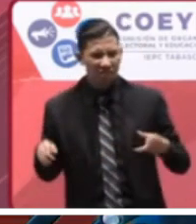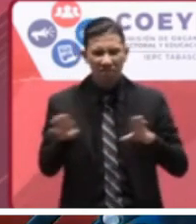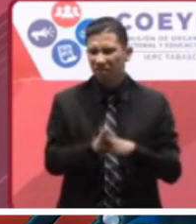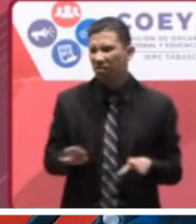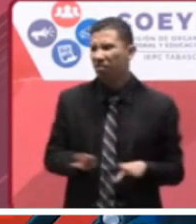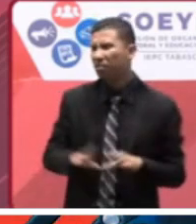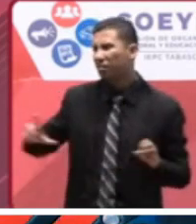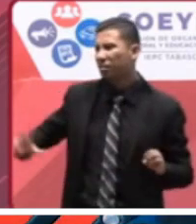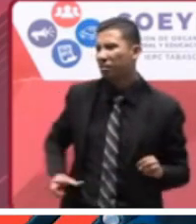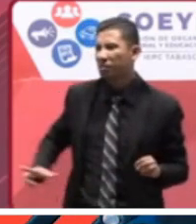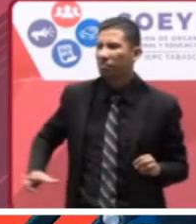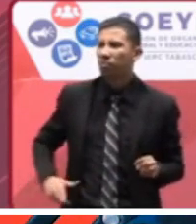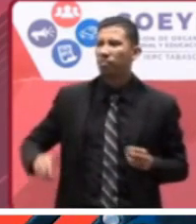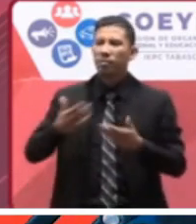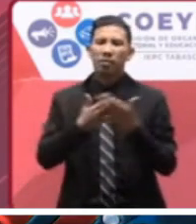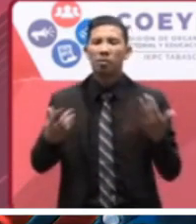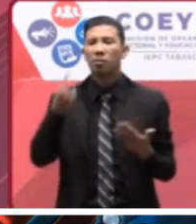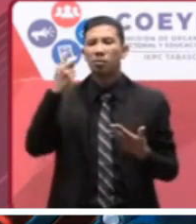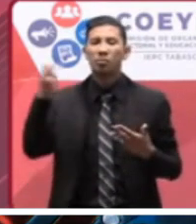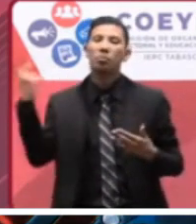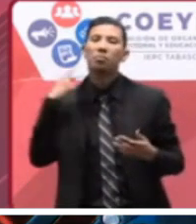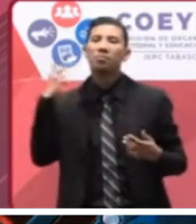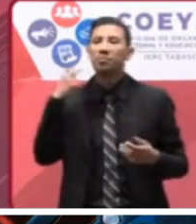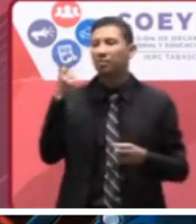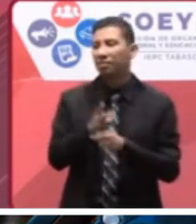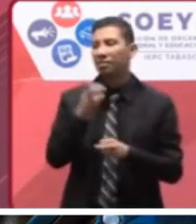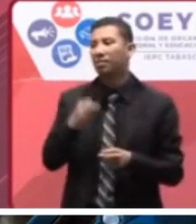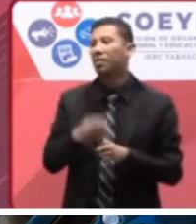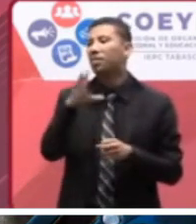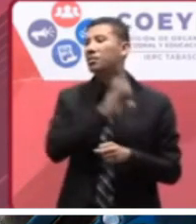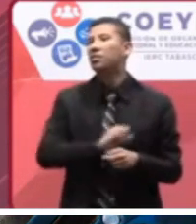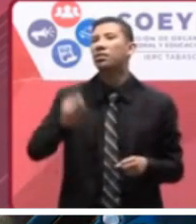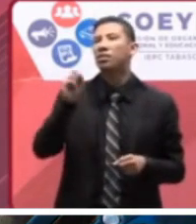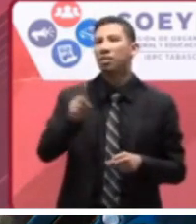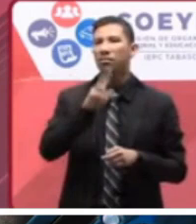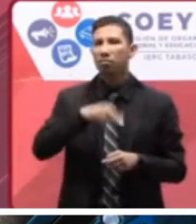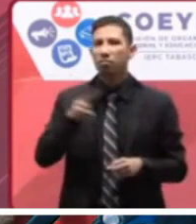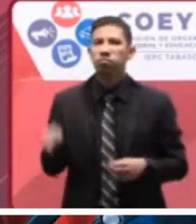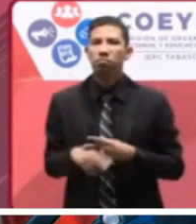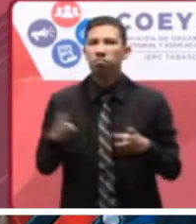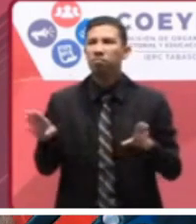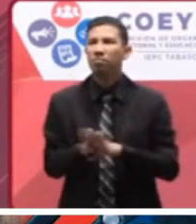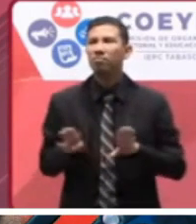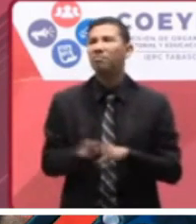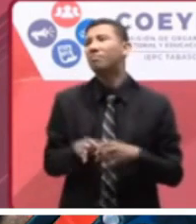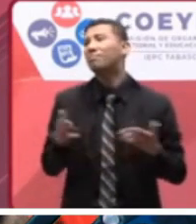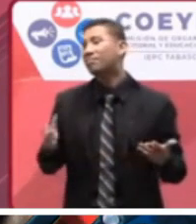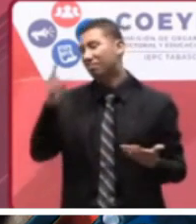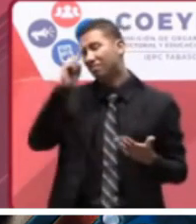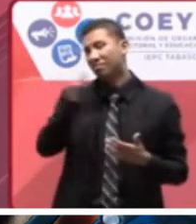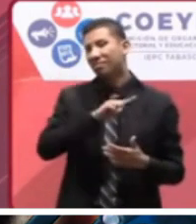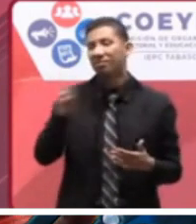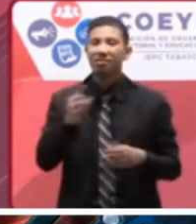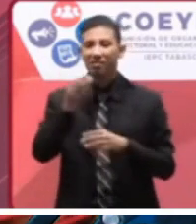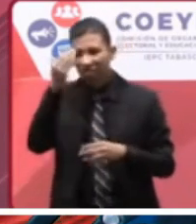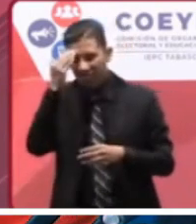gobierno, ni es adversario de algún partido político, ni milita a favor ni en contra de ningún partido político o gobierno. Simple y sencillamente es un órgano constitucional